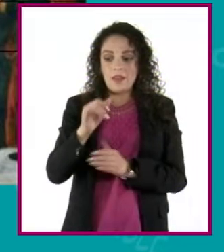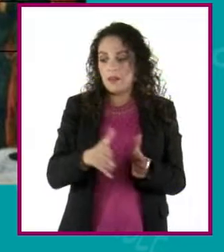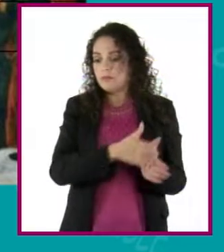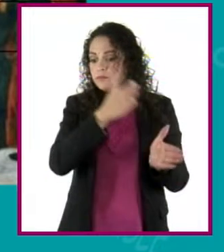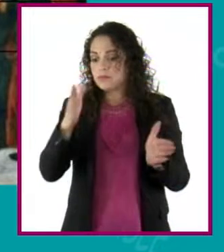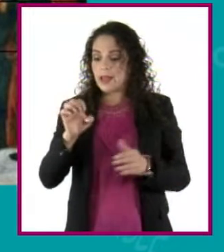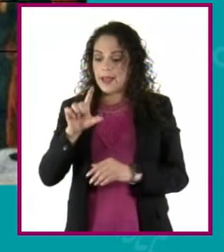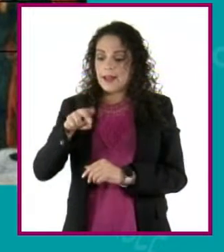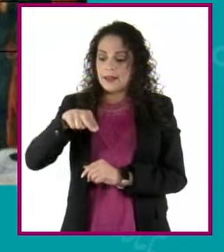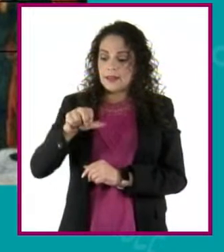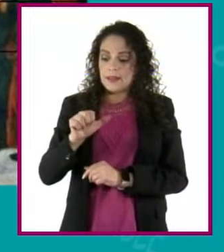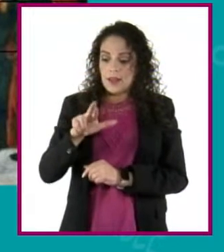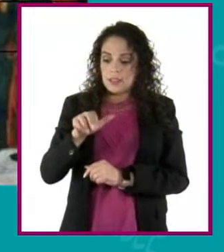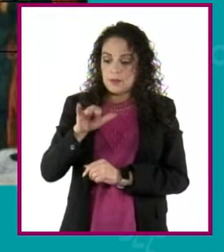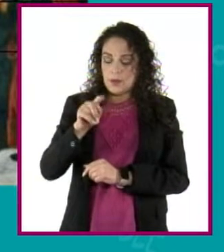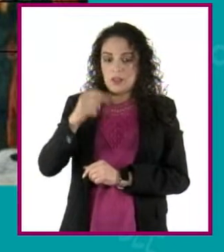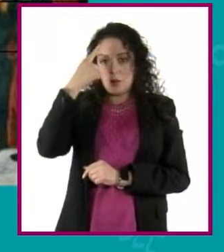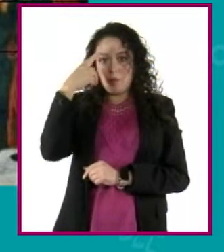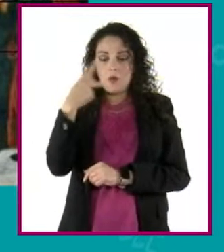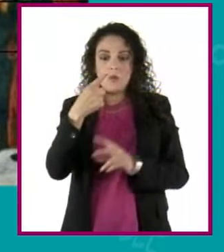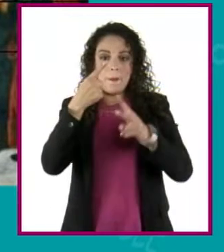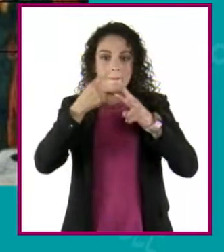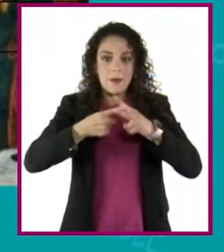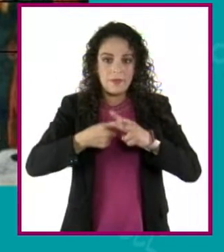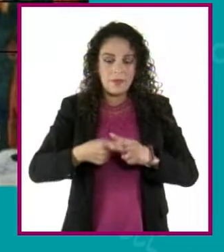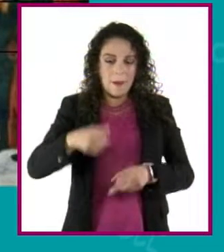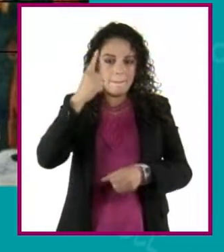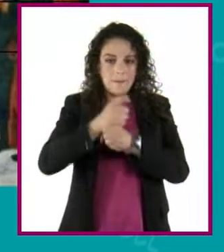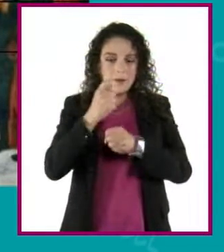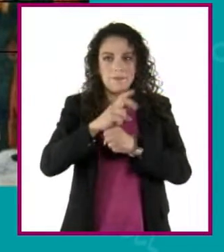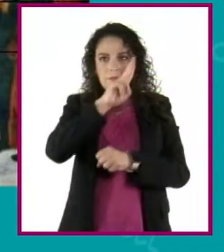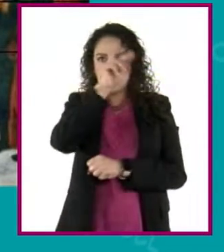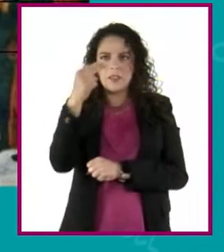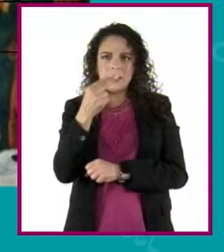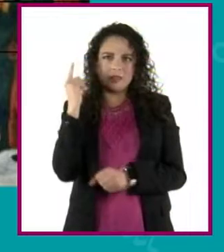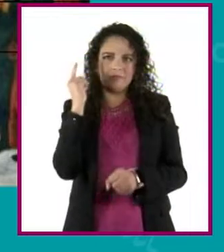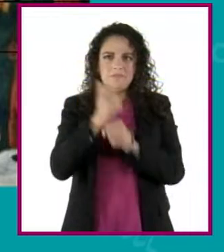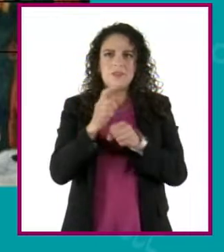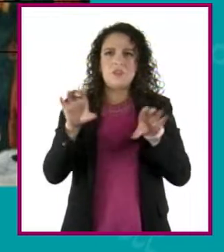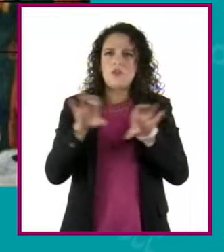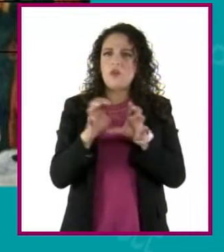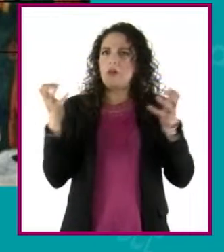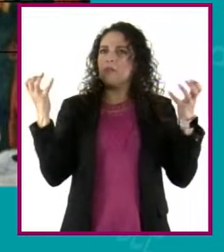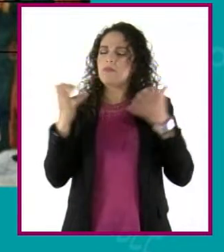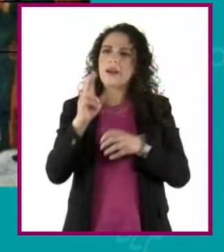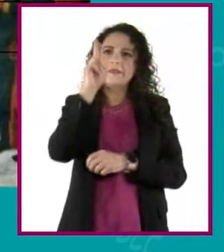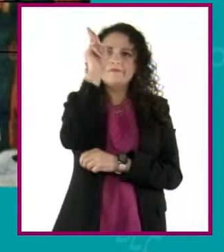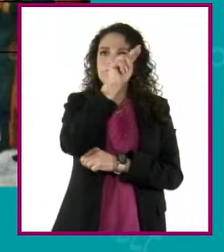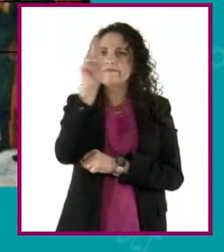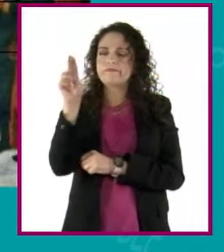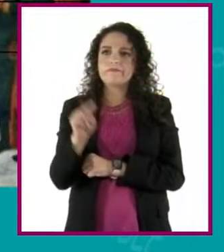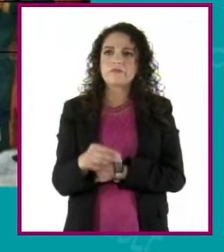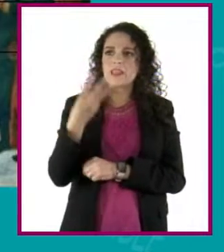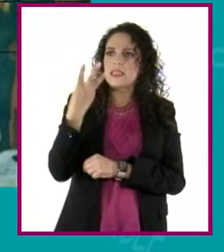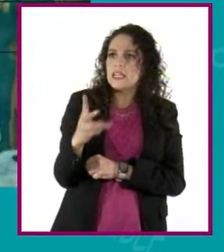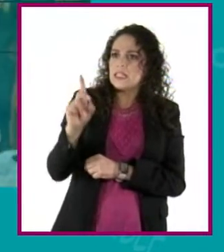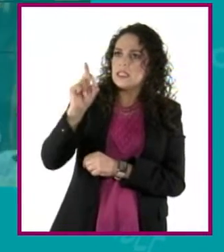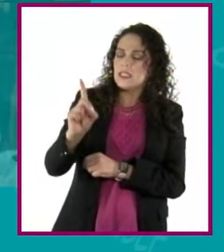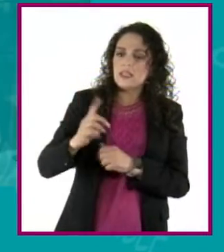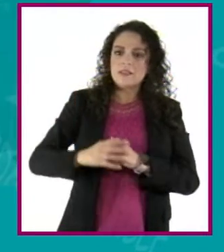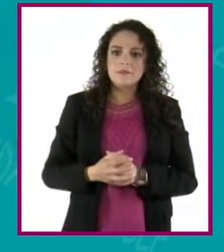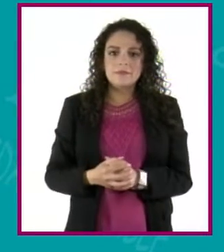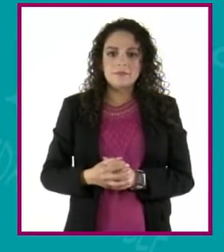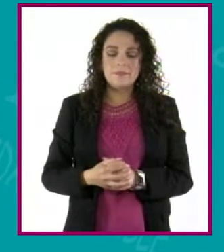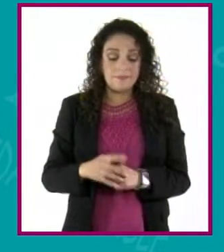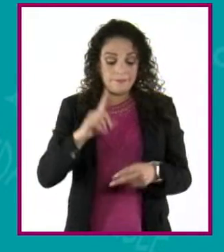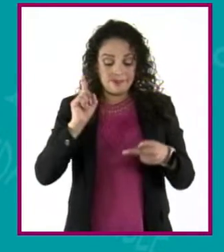En primer lugar, los pintores necesitaban descubrir cómo representar escenas tridimensionales en un lienzo bidimensional. Y en segundo